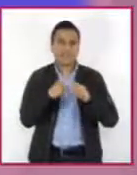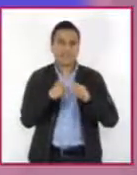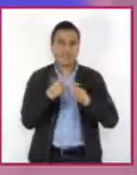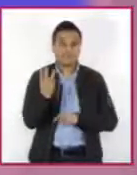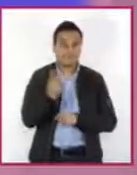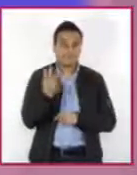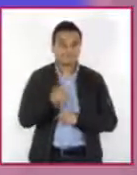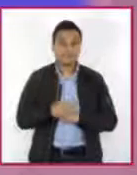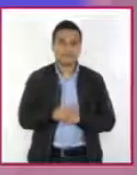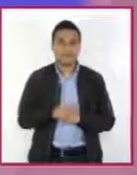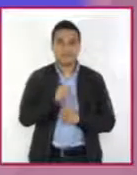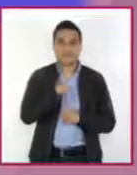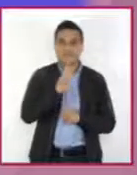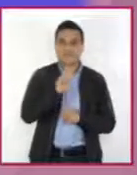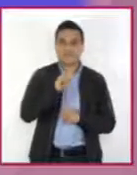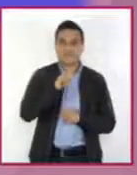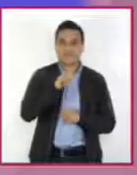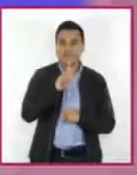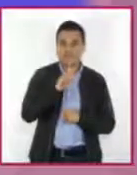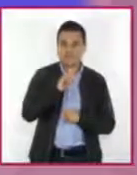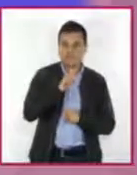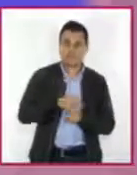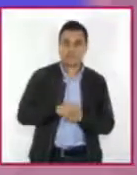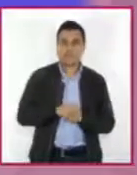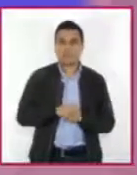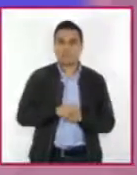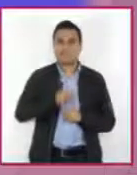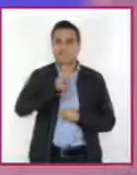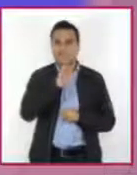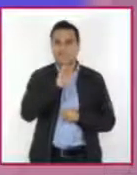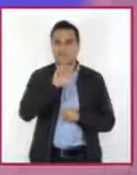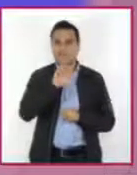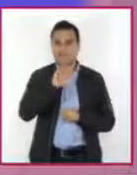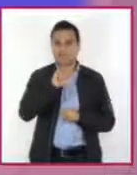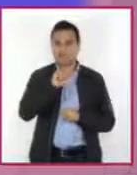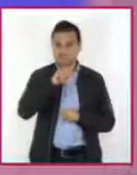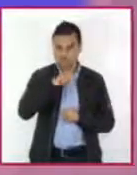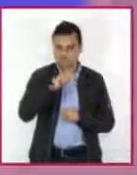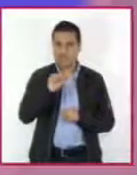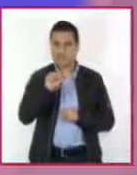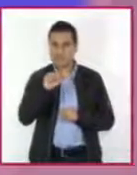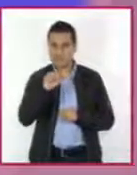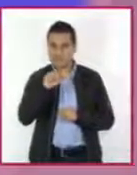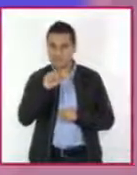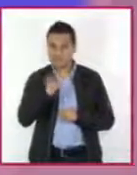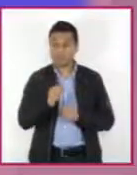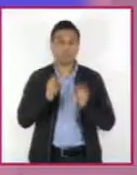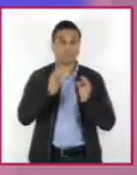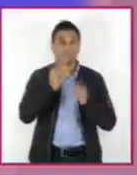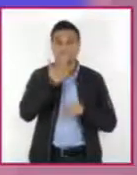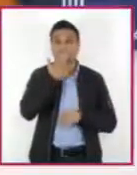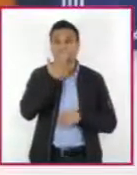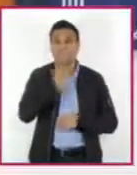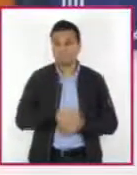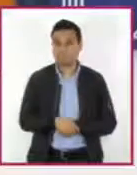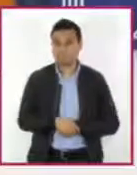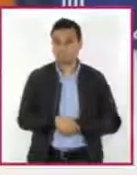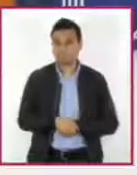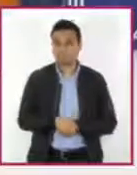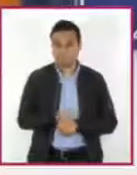Benjamin Franklin, Thomas Jefferson y John Adams. ¡Perfecto! Bien, correcto. Sí. Lo sabía. Va la